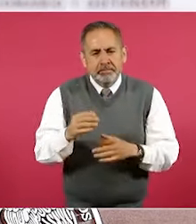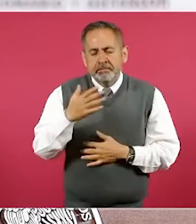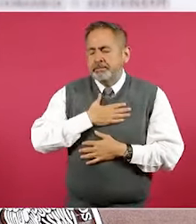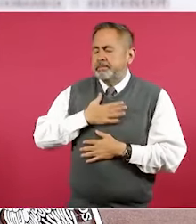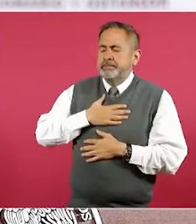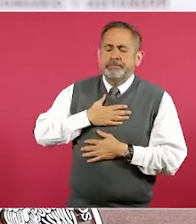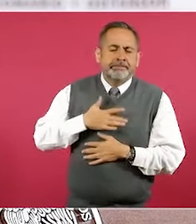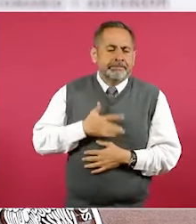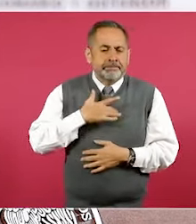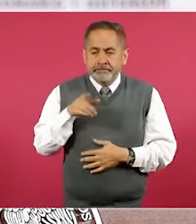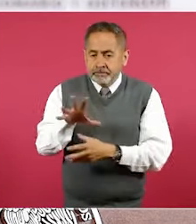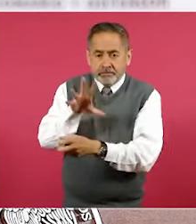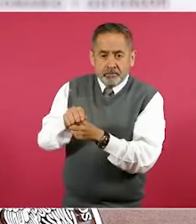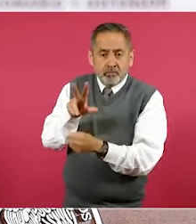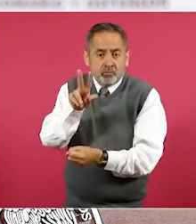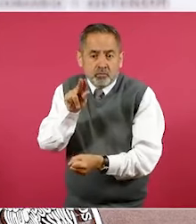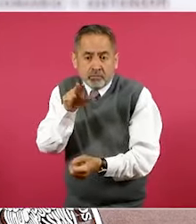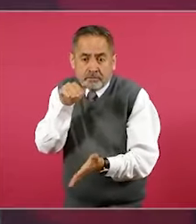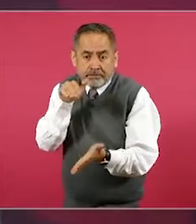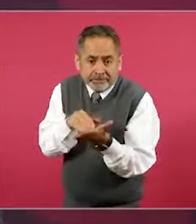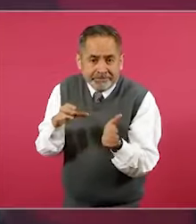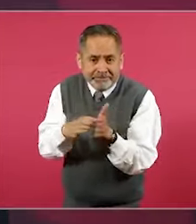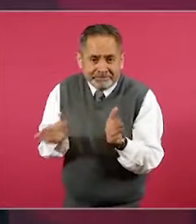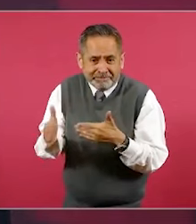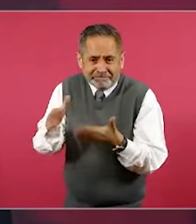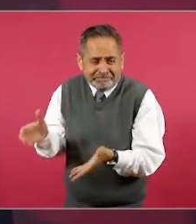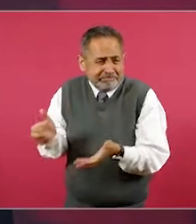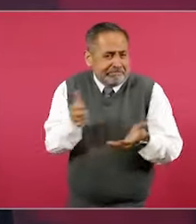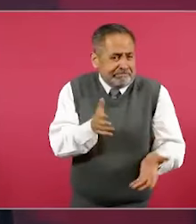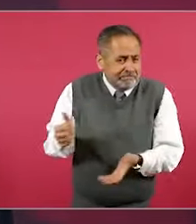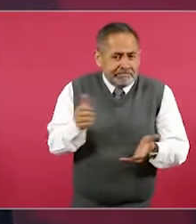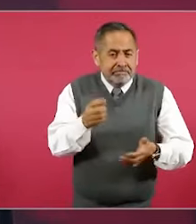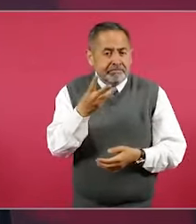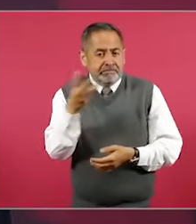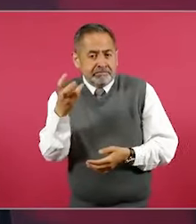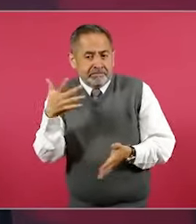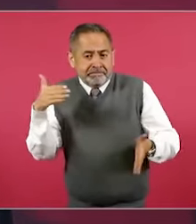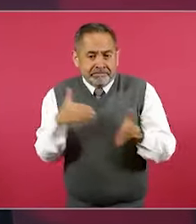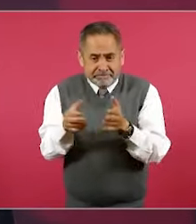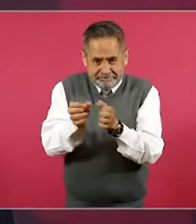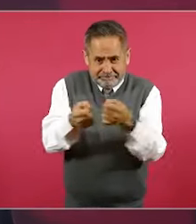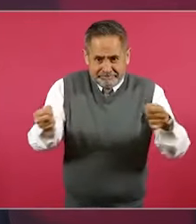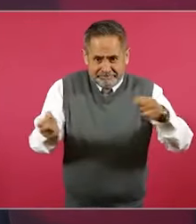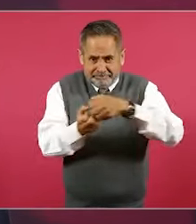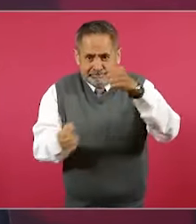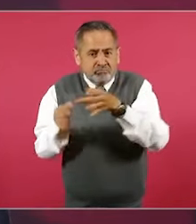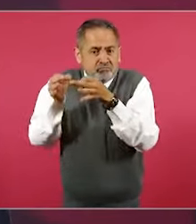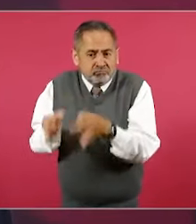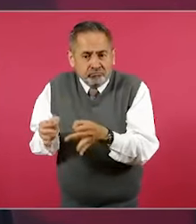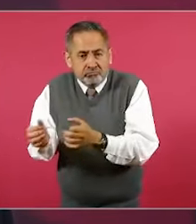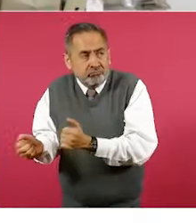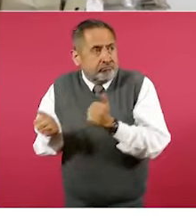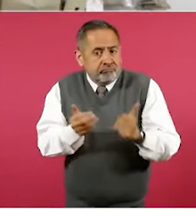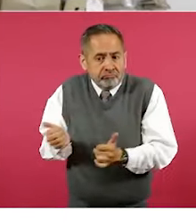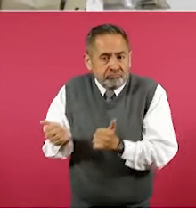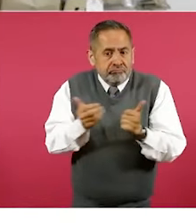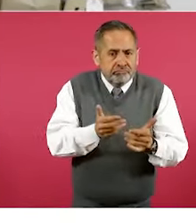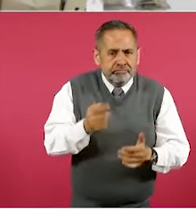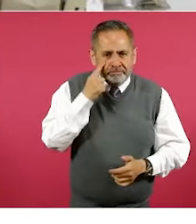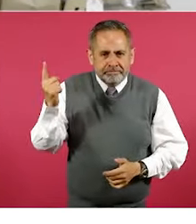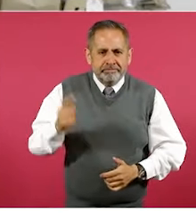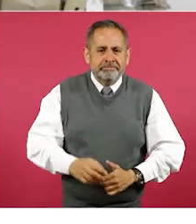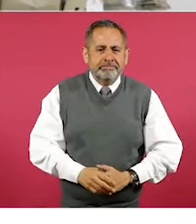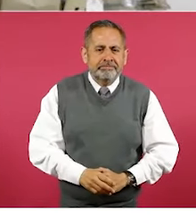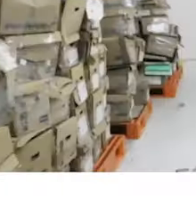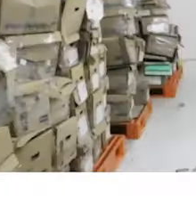nosotros consiste en trasladar casi 89.000 cajas de documentos y 350.000 planos originales. Lo que faltará para la próxima administración es hacer del Archivo